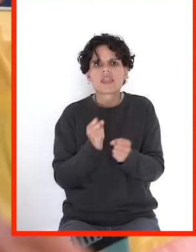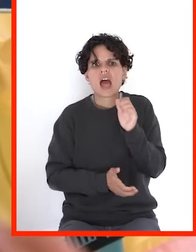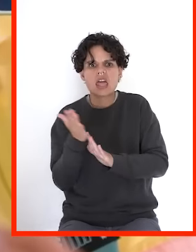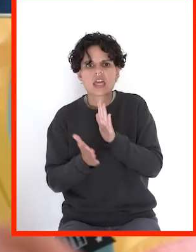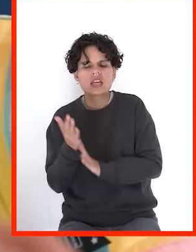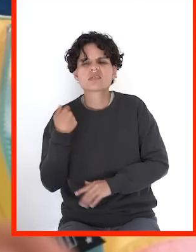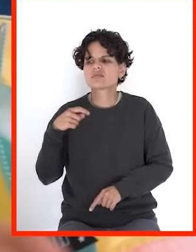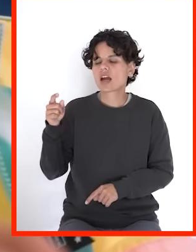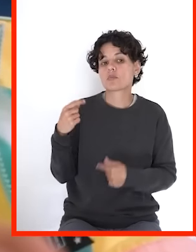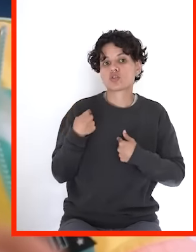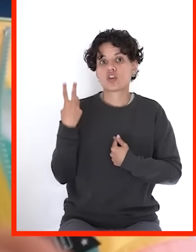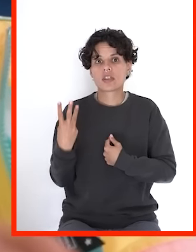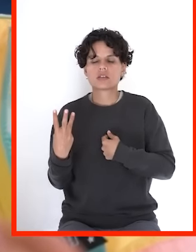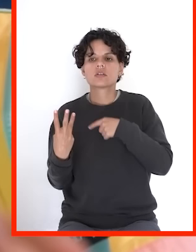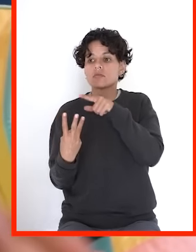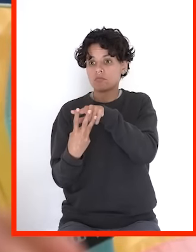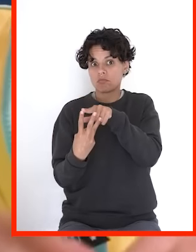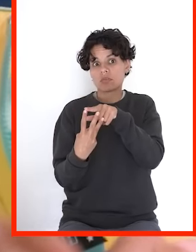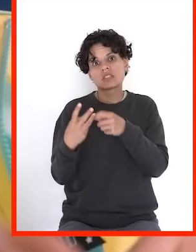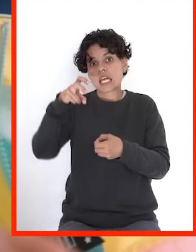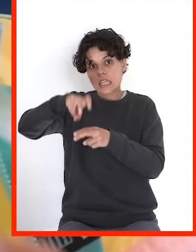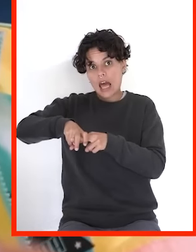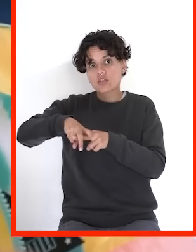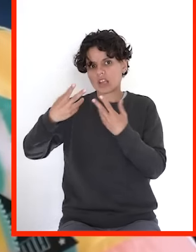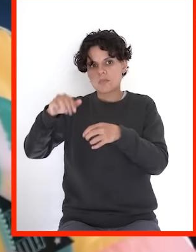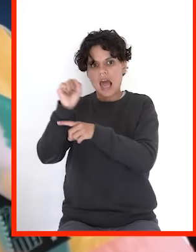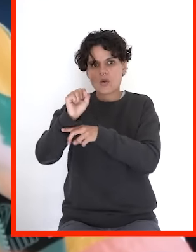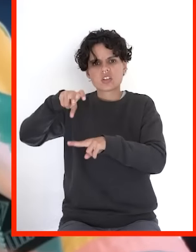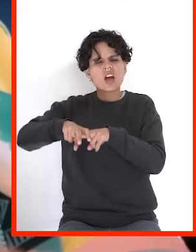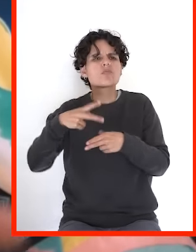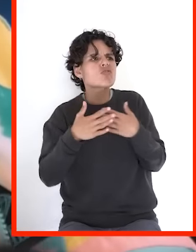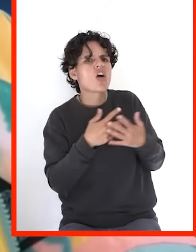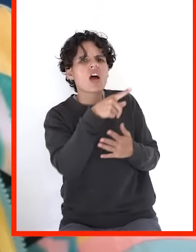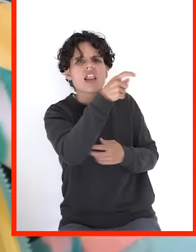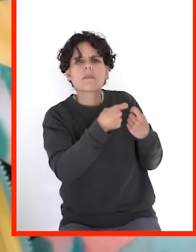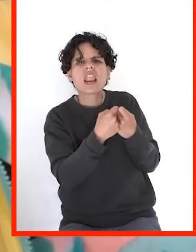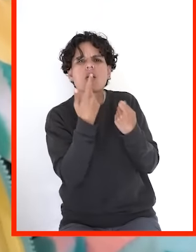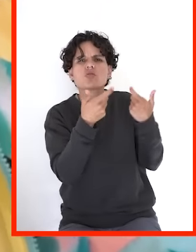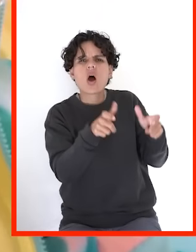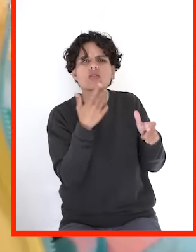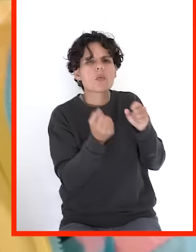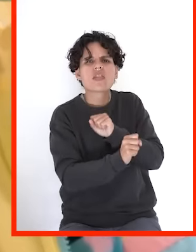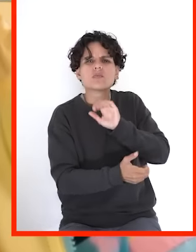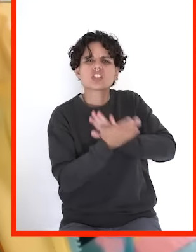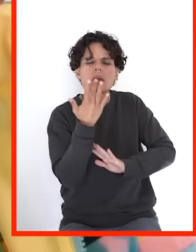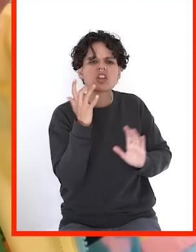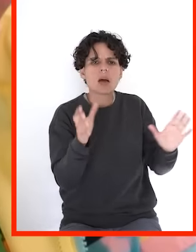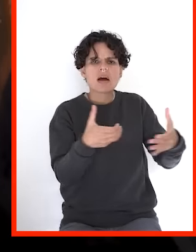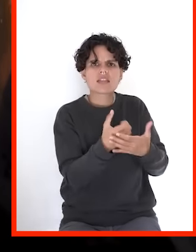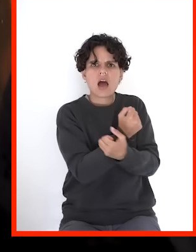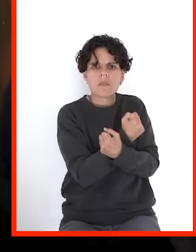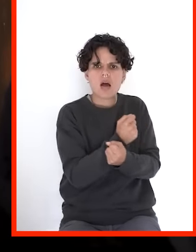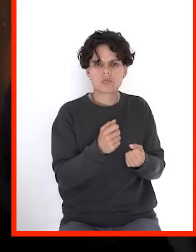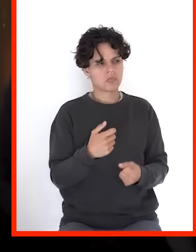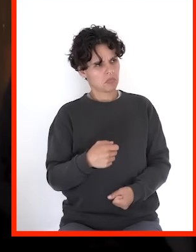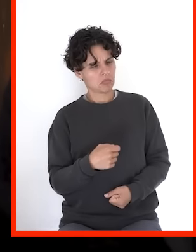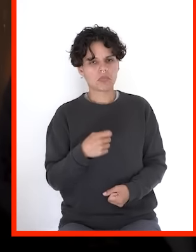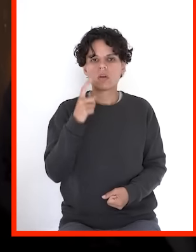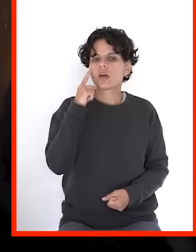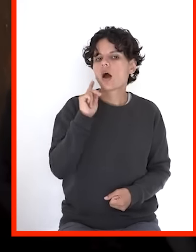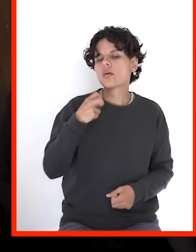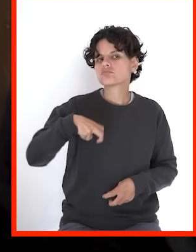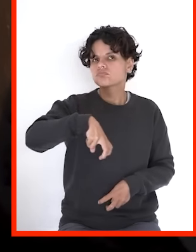mono estaba así en la van, esperando que nos, para irnos. Y todo, ¿dónde está el Manu? No, está peleando con los guardias, no lo dejan ni, lo tienen como agarrado. Y este como que fue para allá